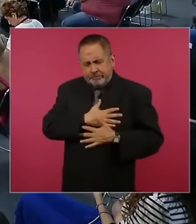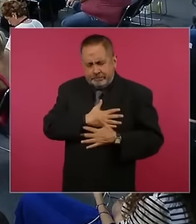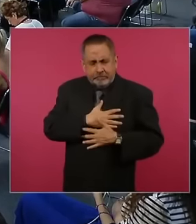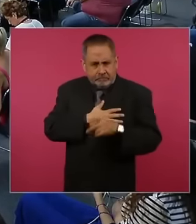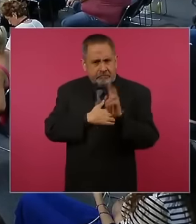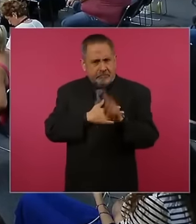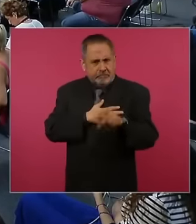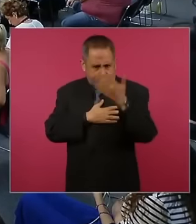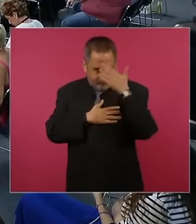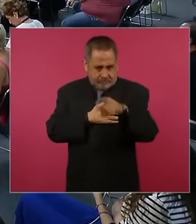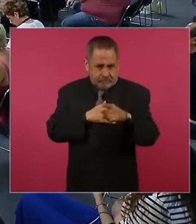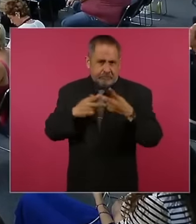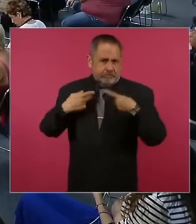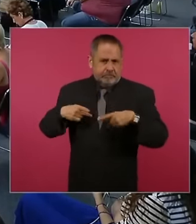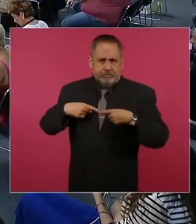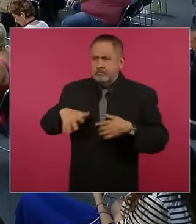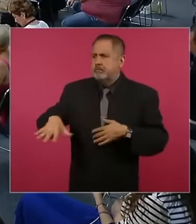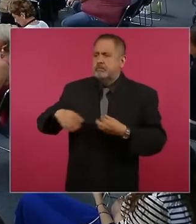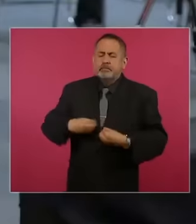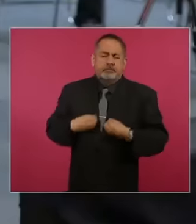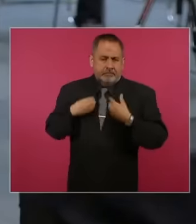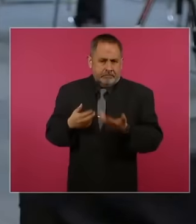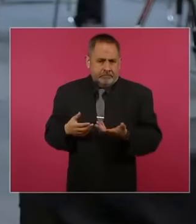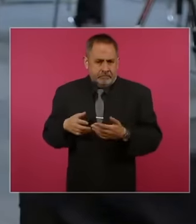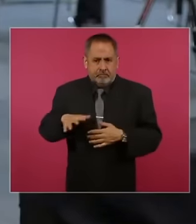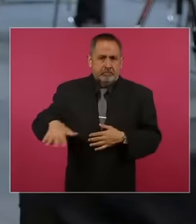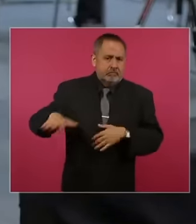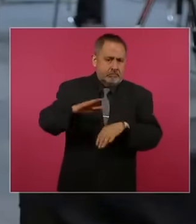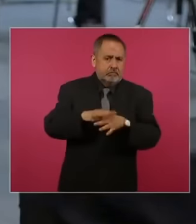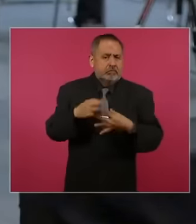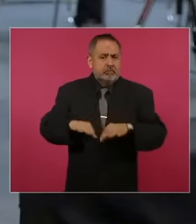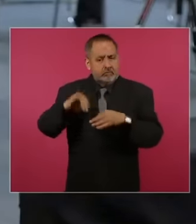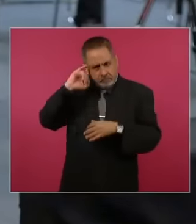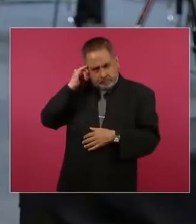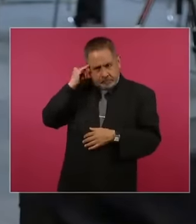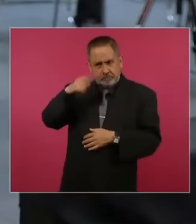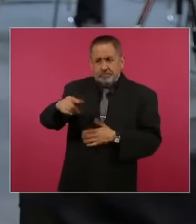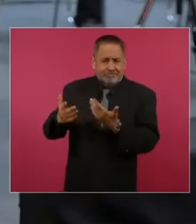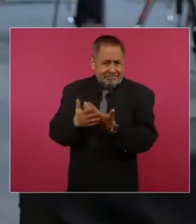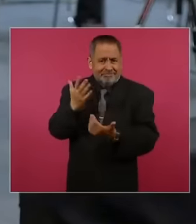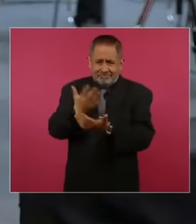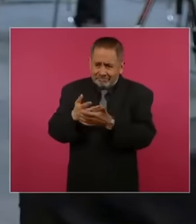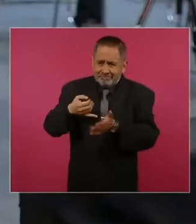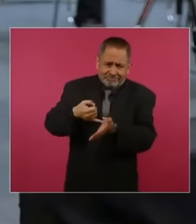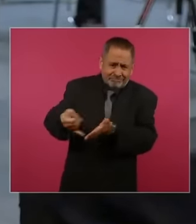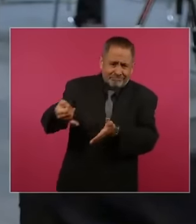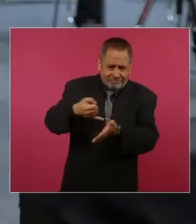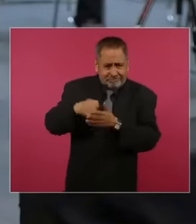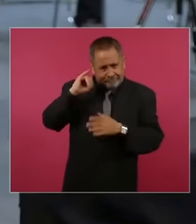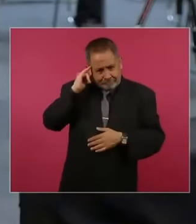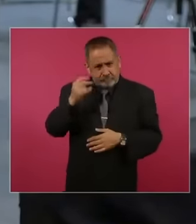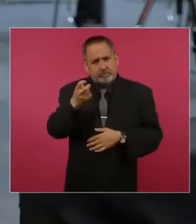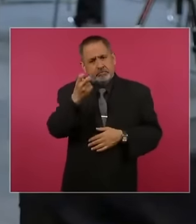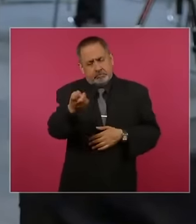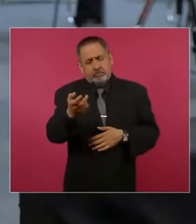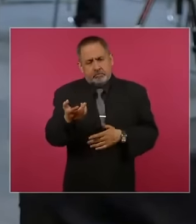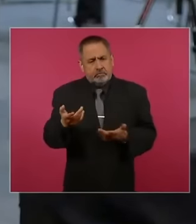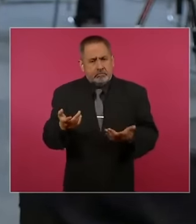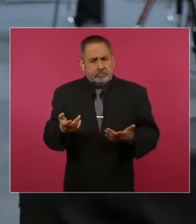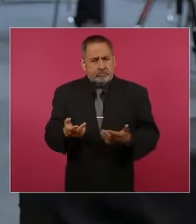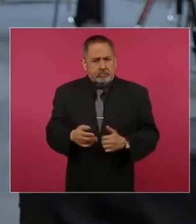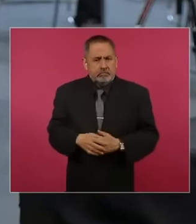sobre todo a los seres vivos, sobre todo si son campesinos, gente que vive en esas comunidades.